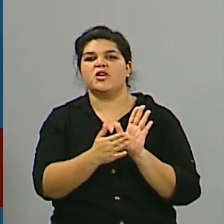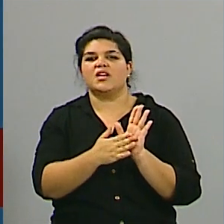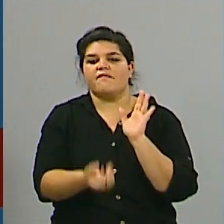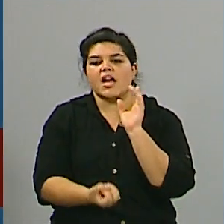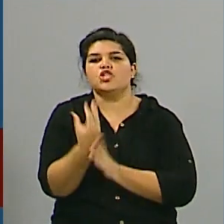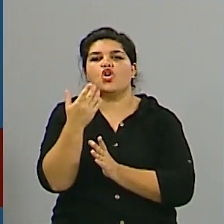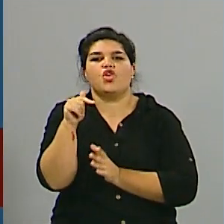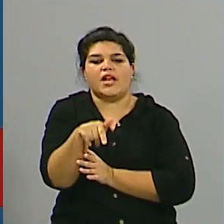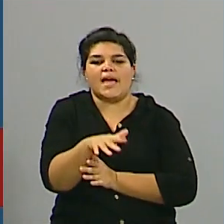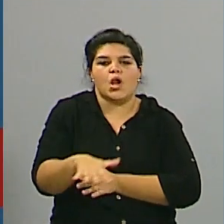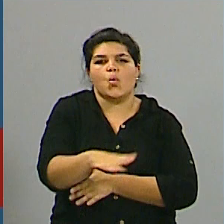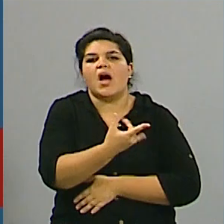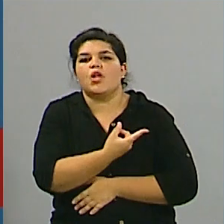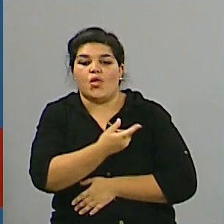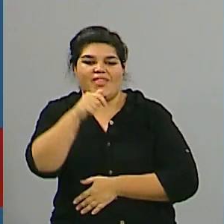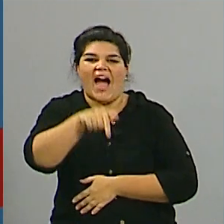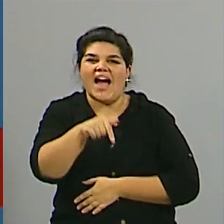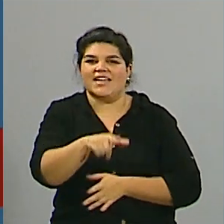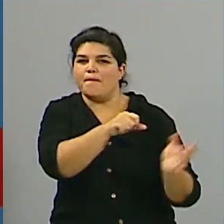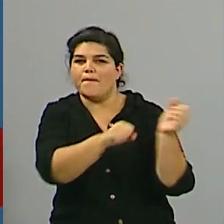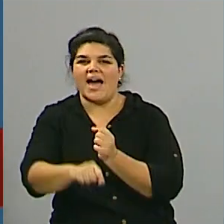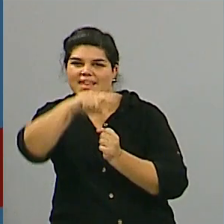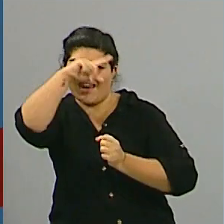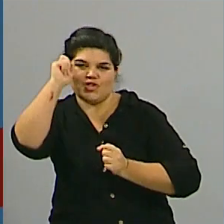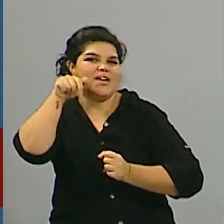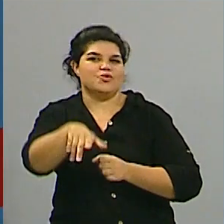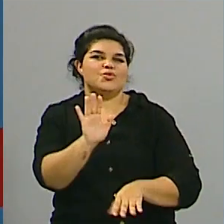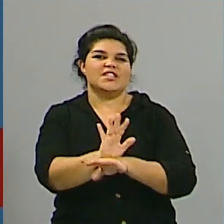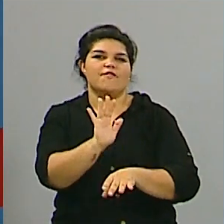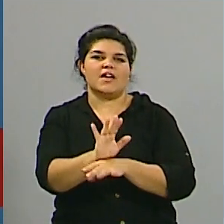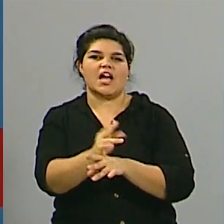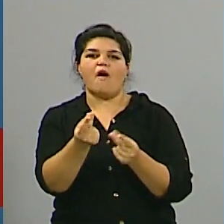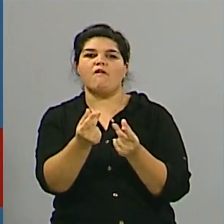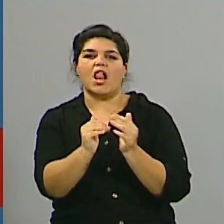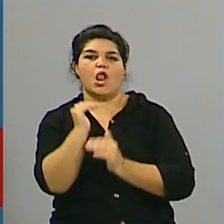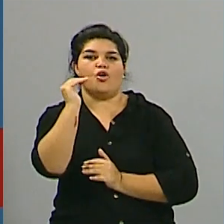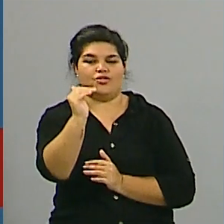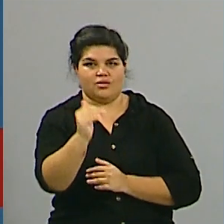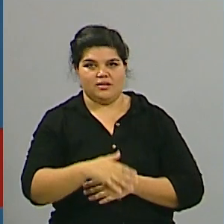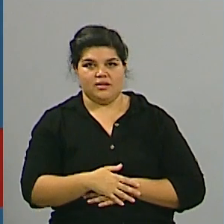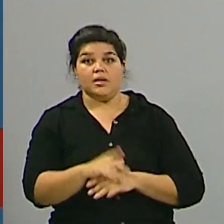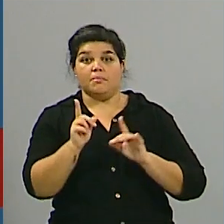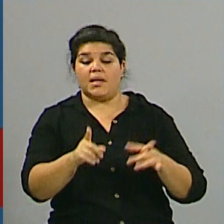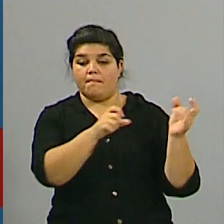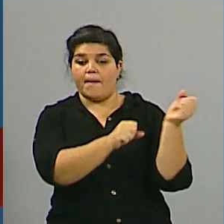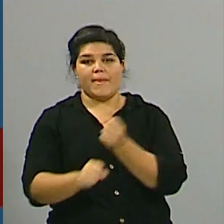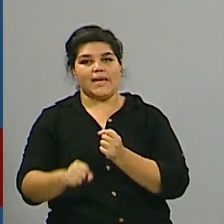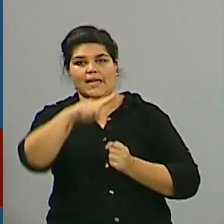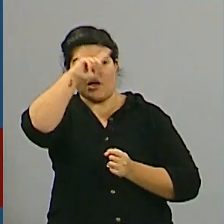origen también. Así que bueno, y por supuesto toda la infraestructura también que trae un parque nacional, la